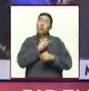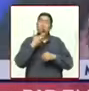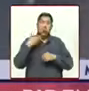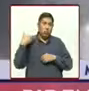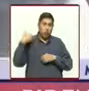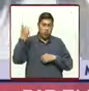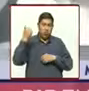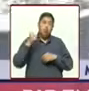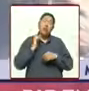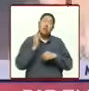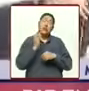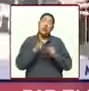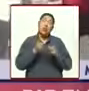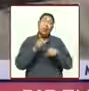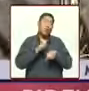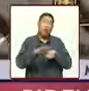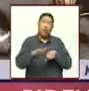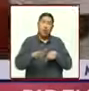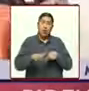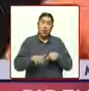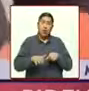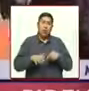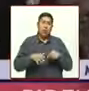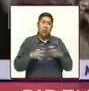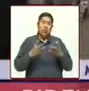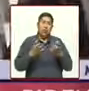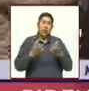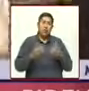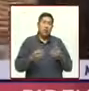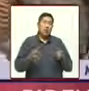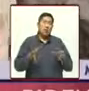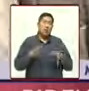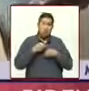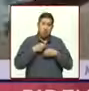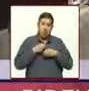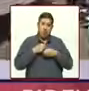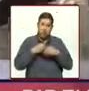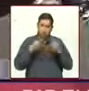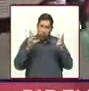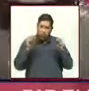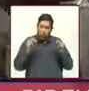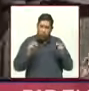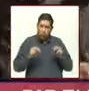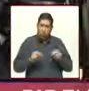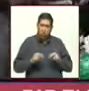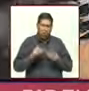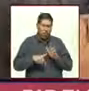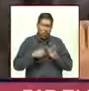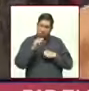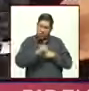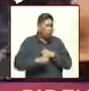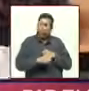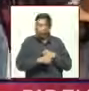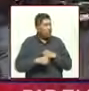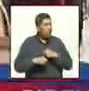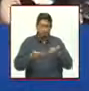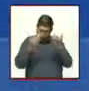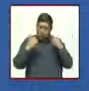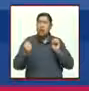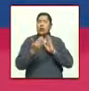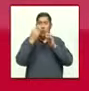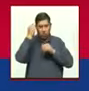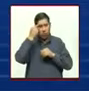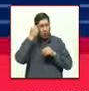comandante. Y no así le vamos a mandar a la boca del lobo para que se entregue como carne de cañón. No, que venga el gobierno y dialogue con